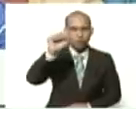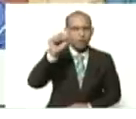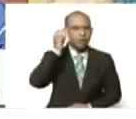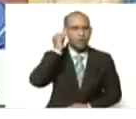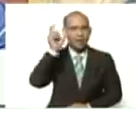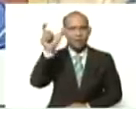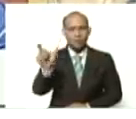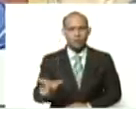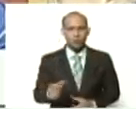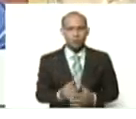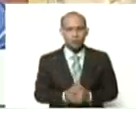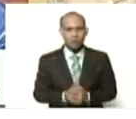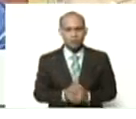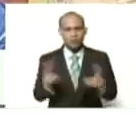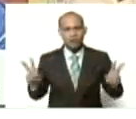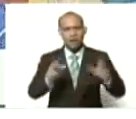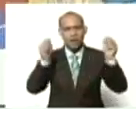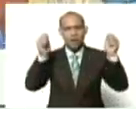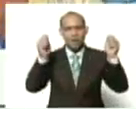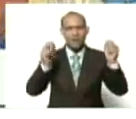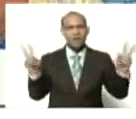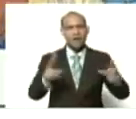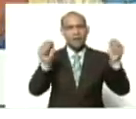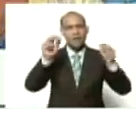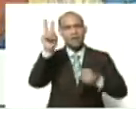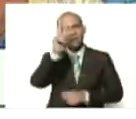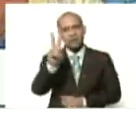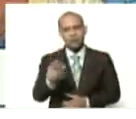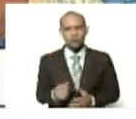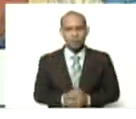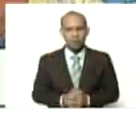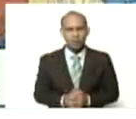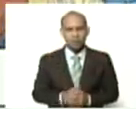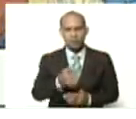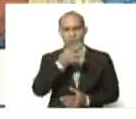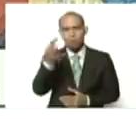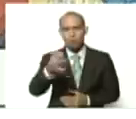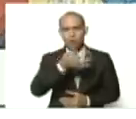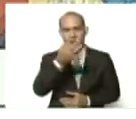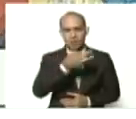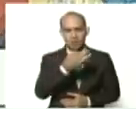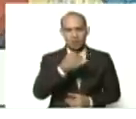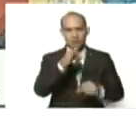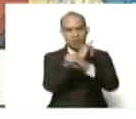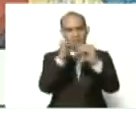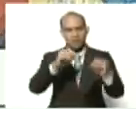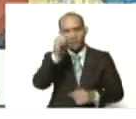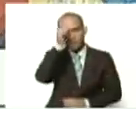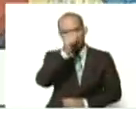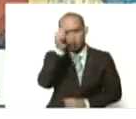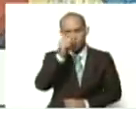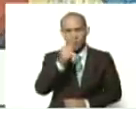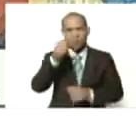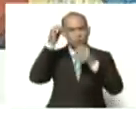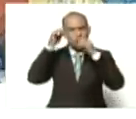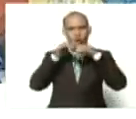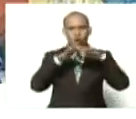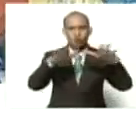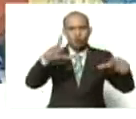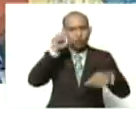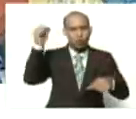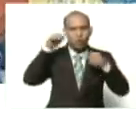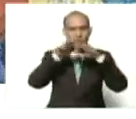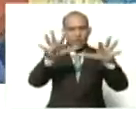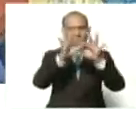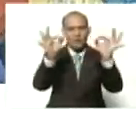Mujer! ¡Que viva! ¡Que viva Venezuela! Buenas tardes, feliz domingo, que Dios bendiga a la familia